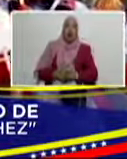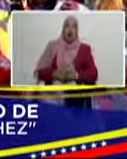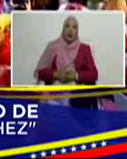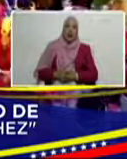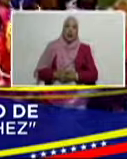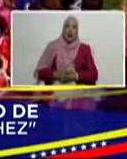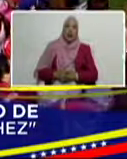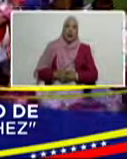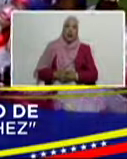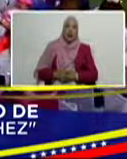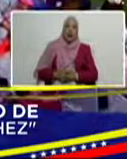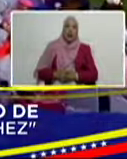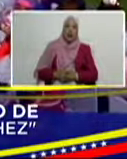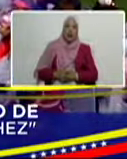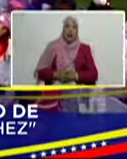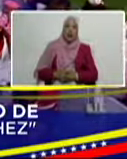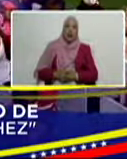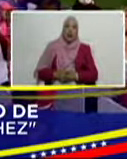Bueno.